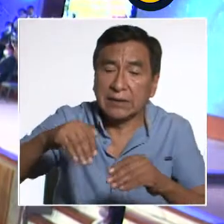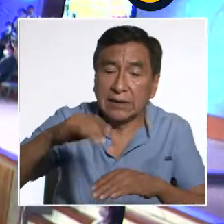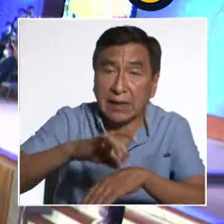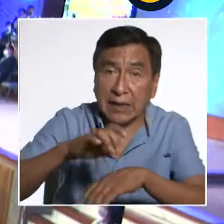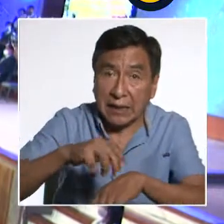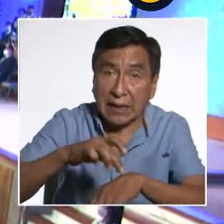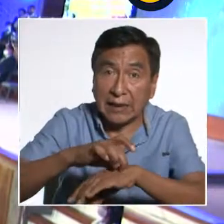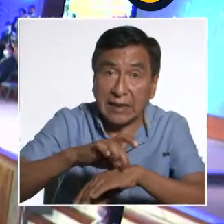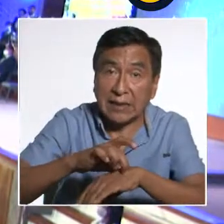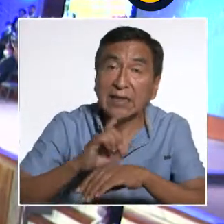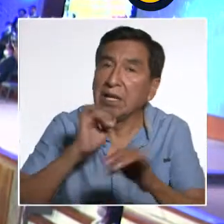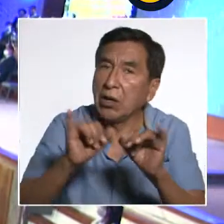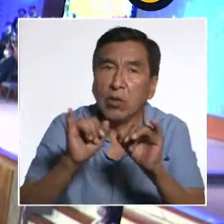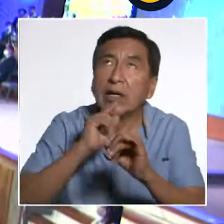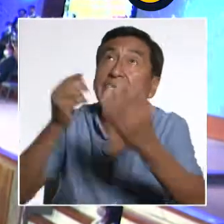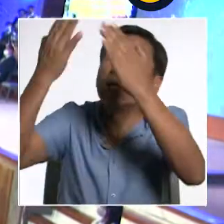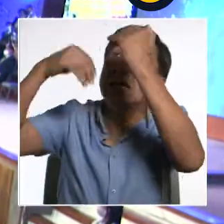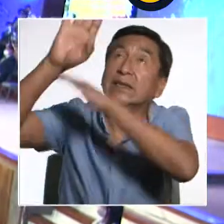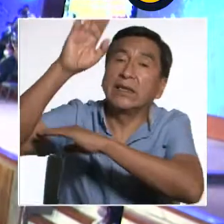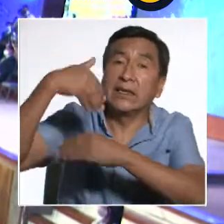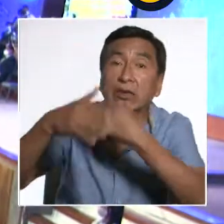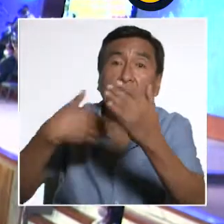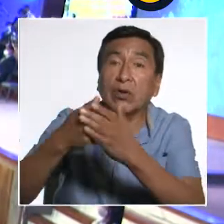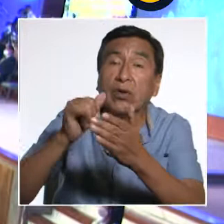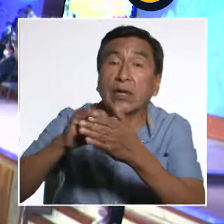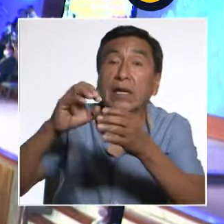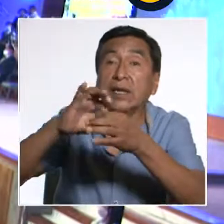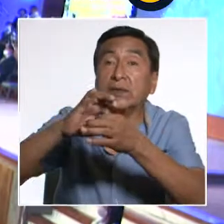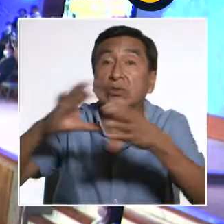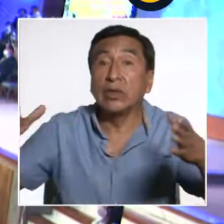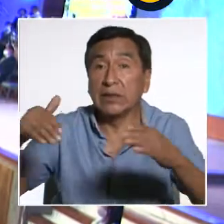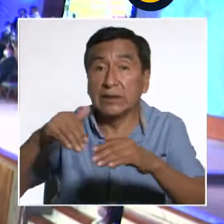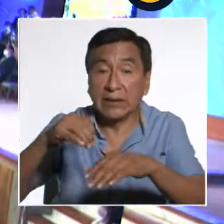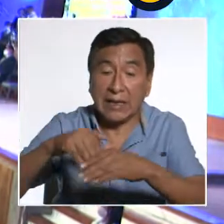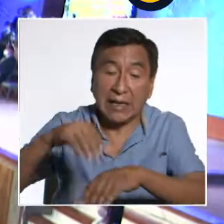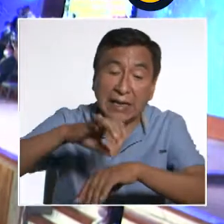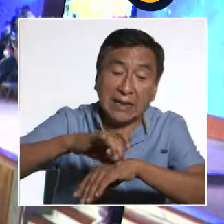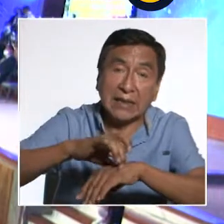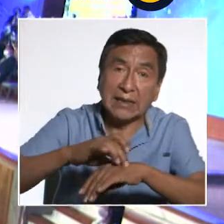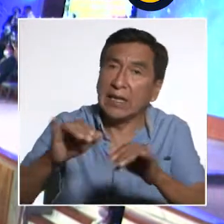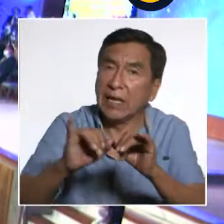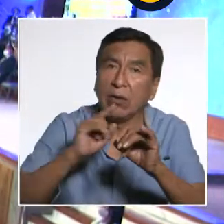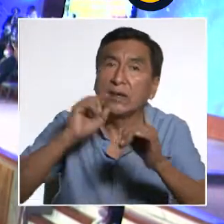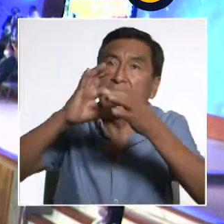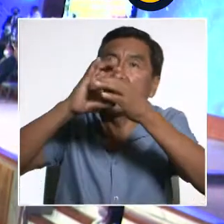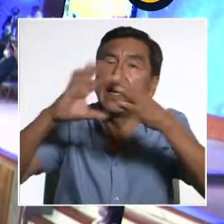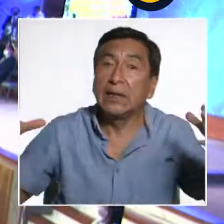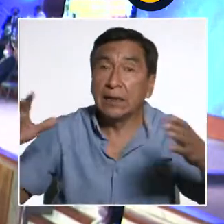cielo, y todo lo que desatéis en la tierra será desatado en el